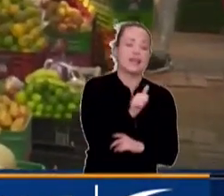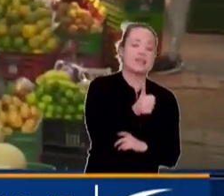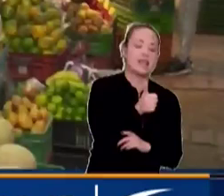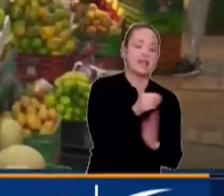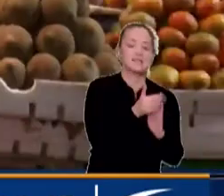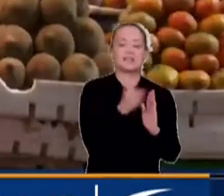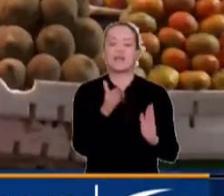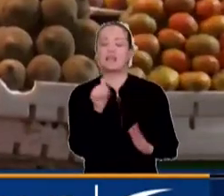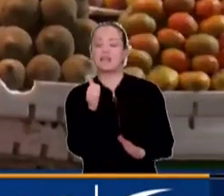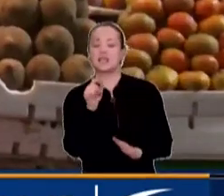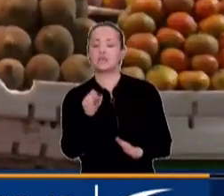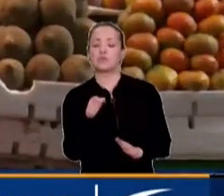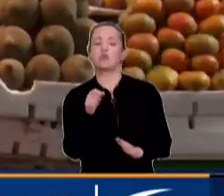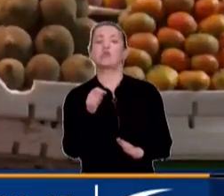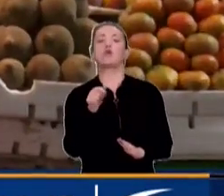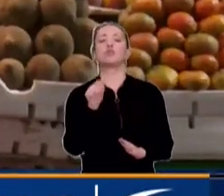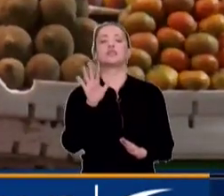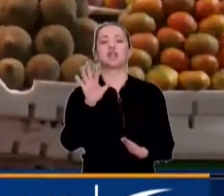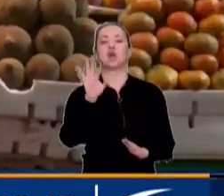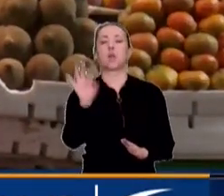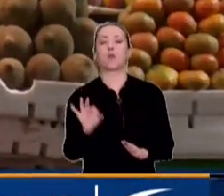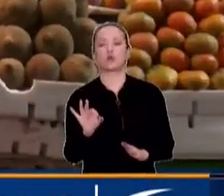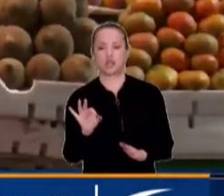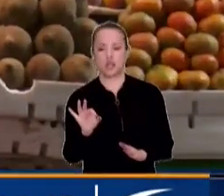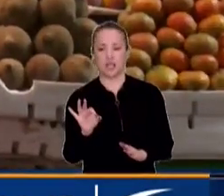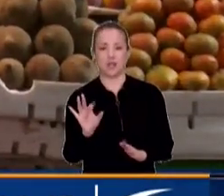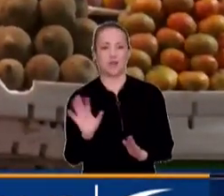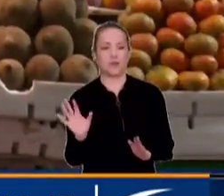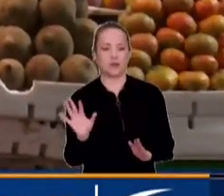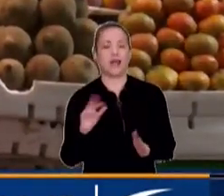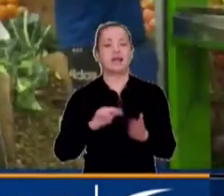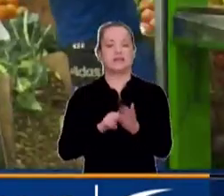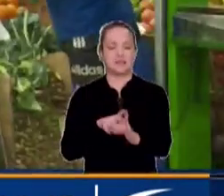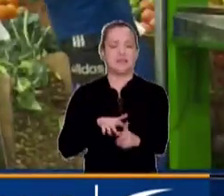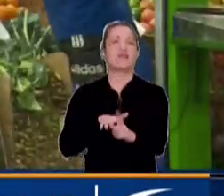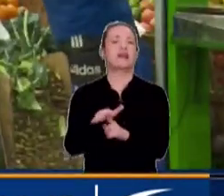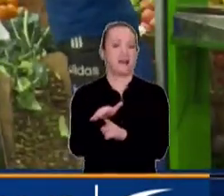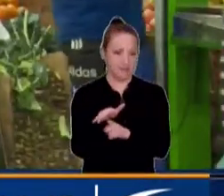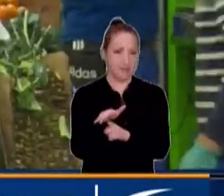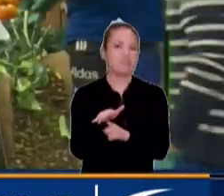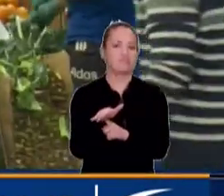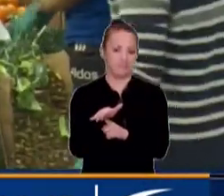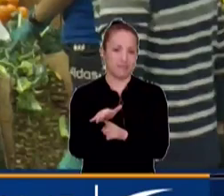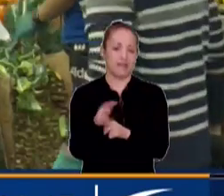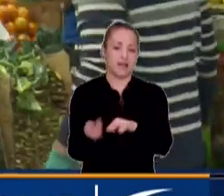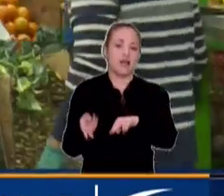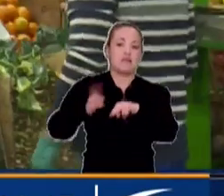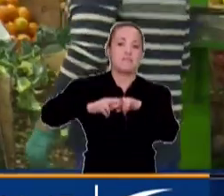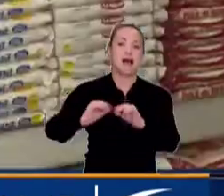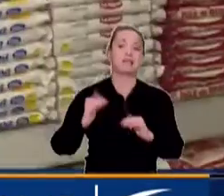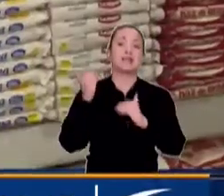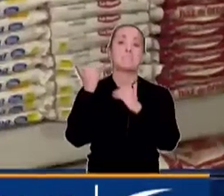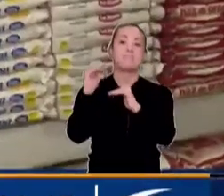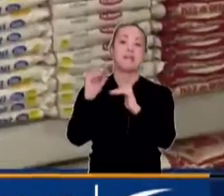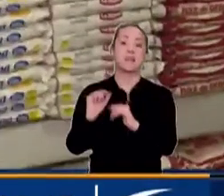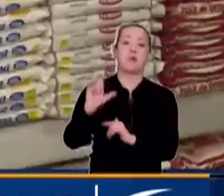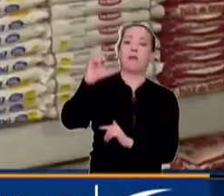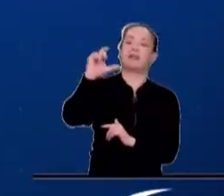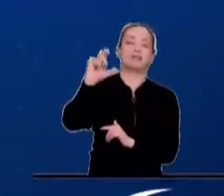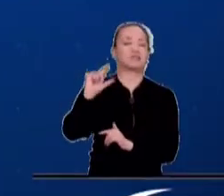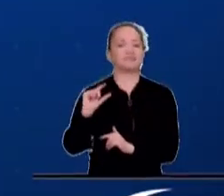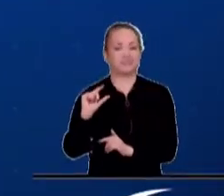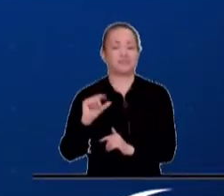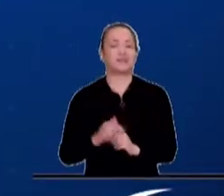y el 10.5%, es decir, va a incidir en un menor aumento del salario mínimo,